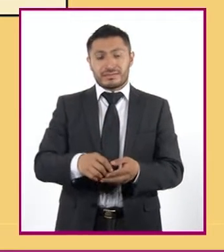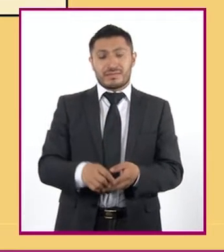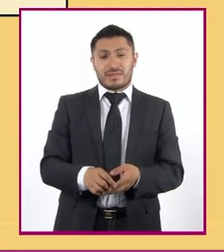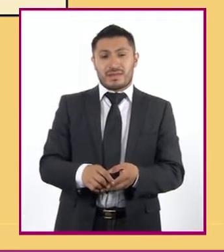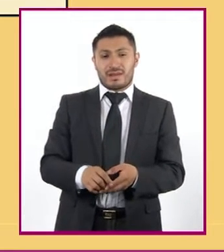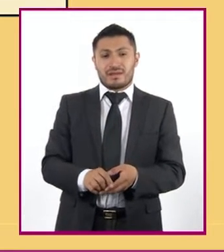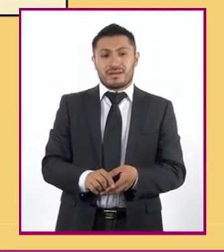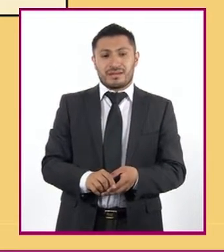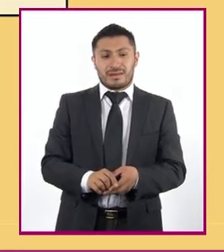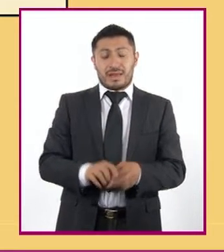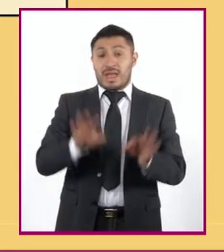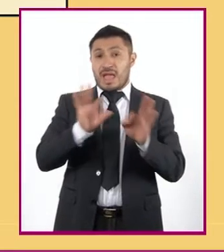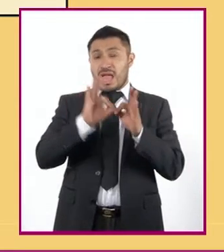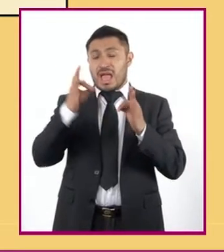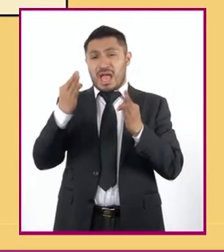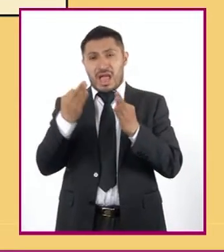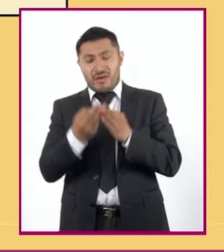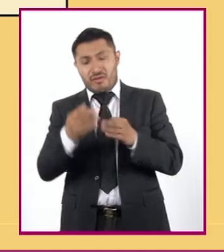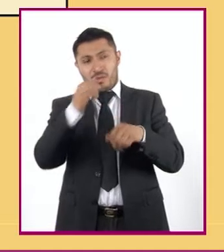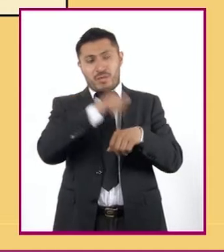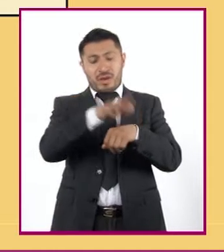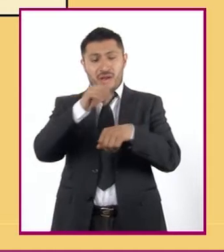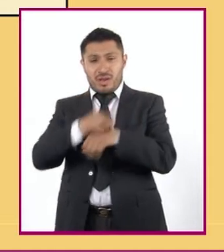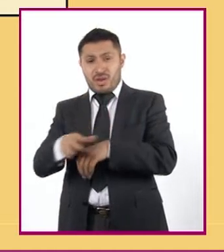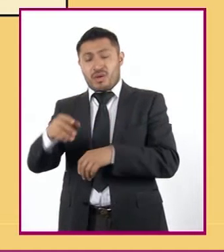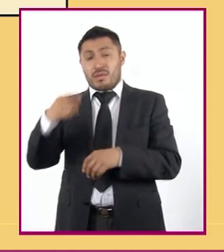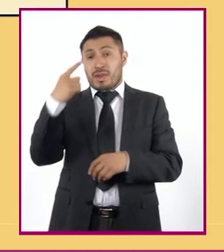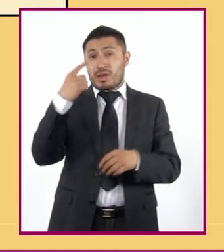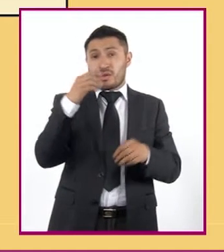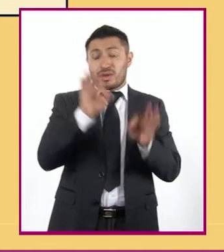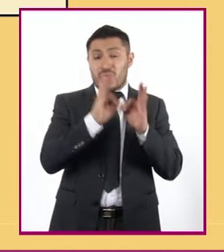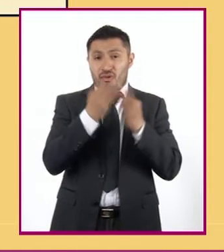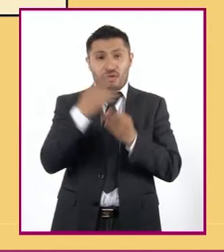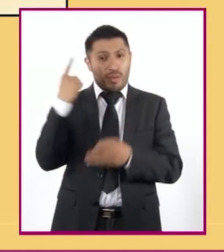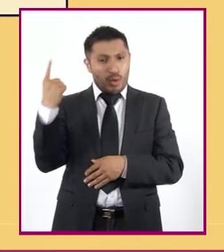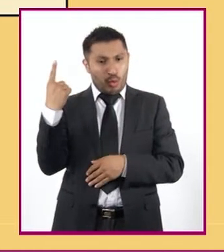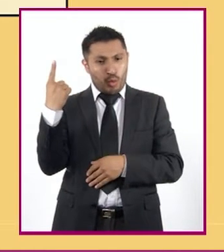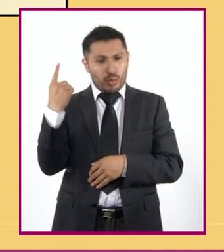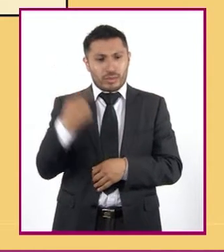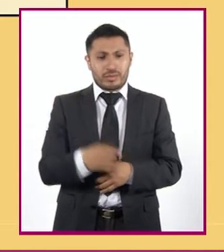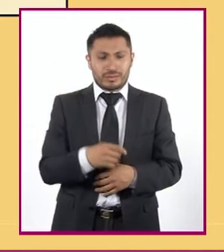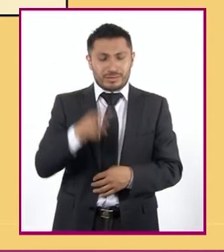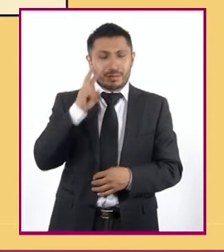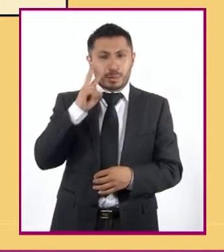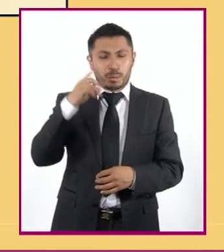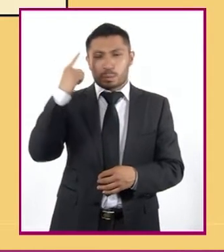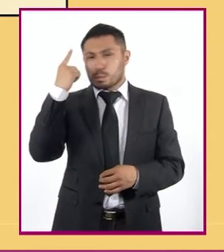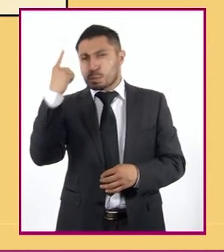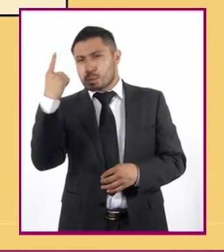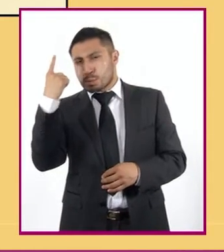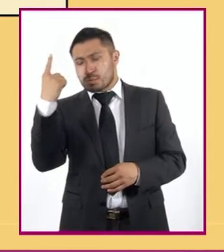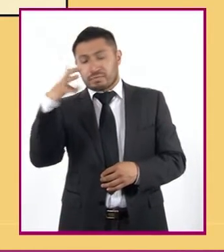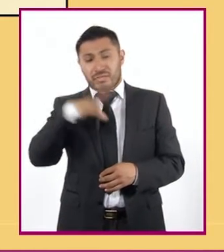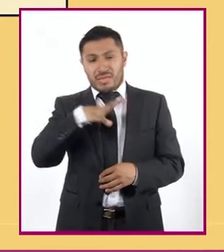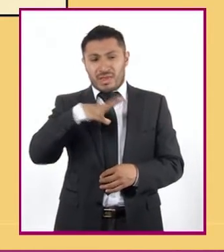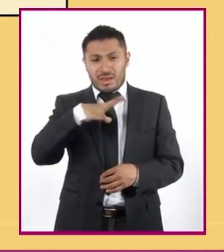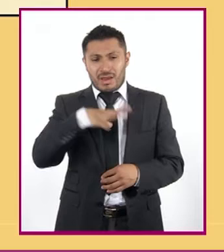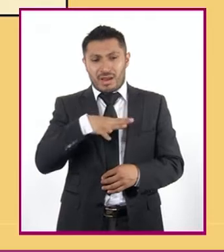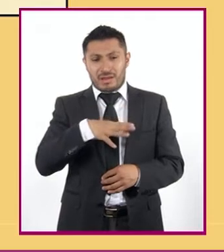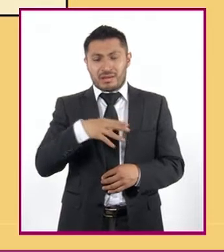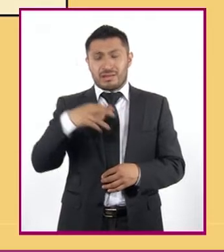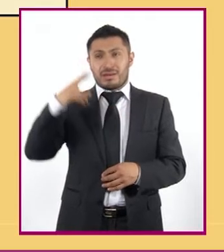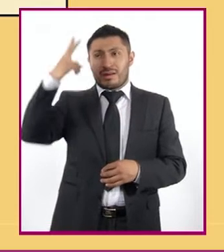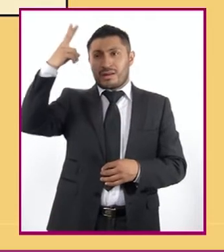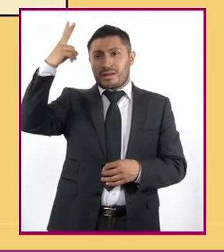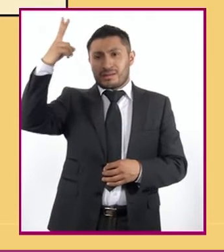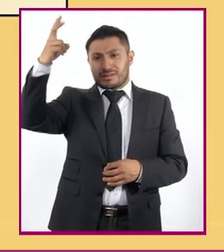del polígono 1. Si se fijan bien, en el polígono 1 está trazado en el